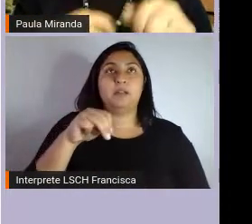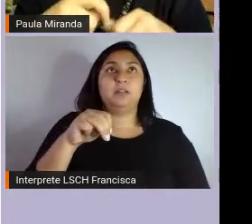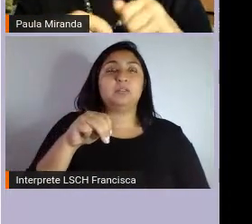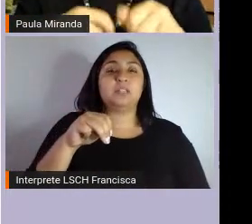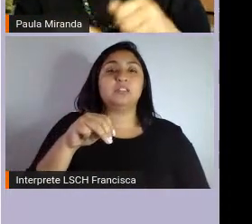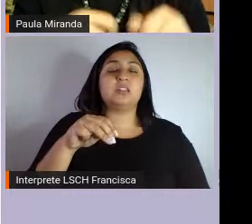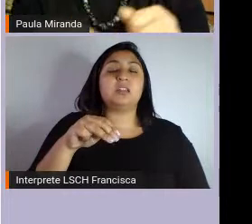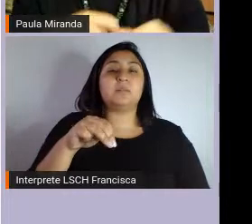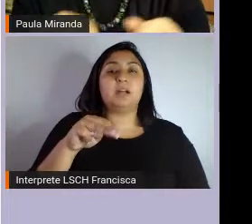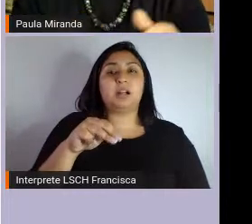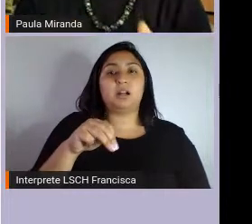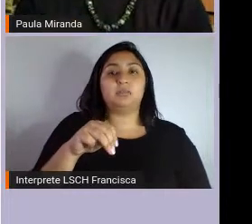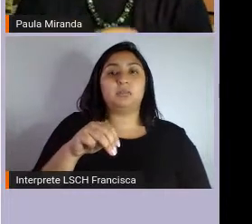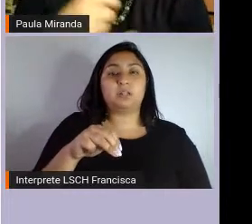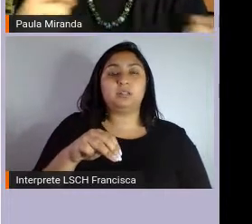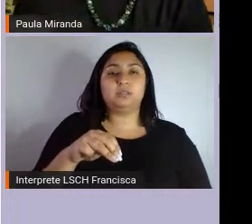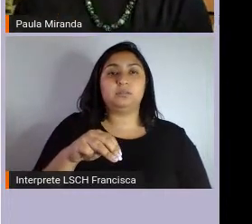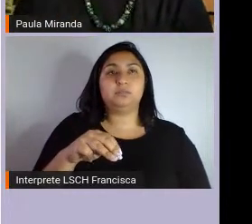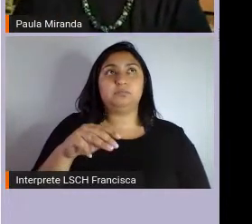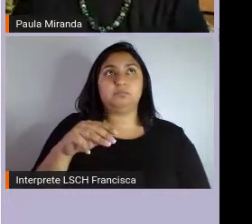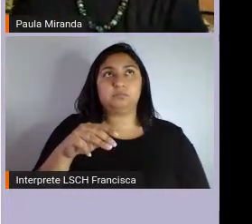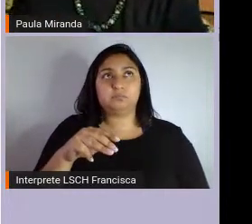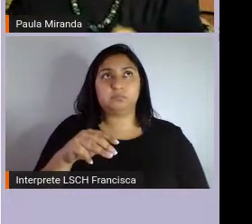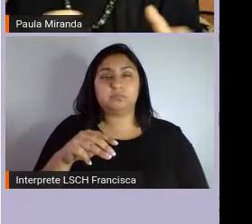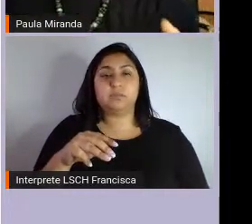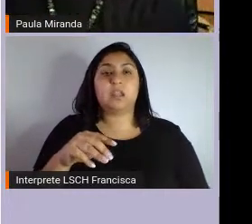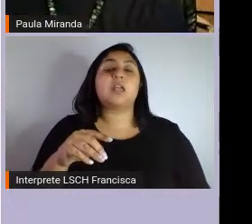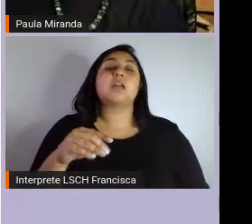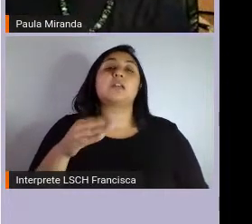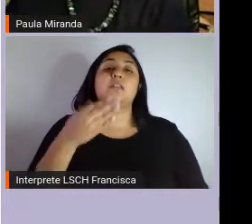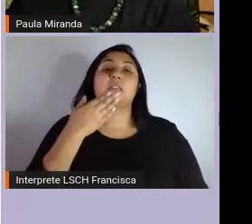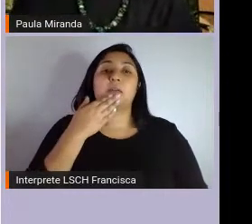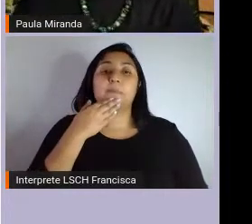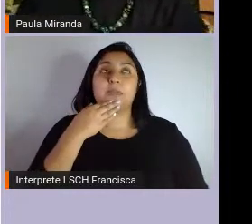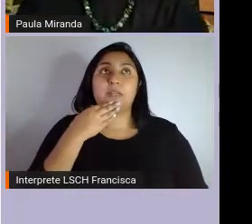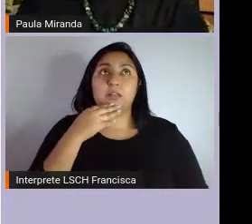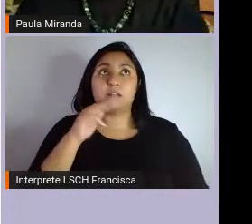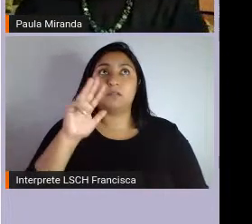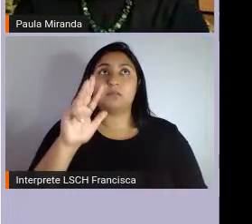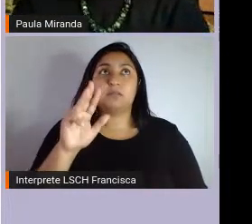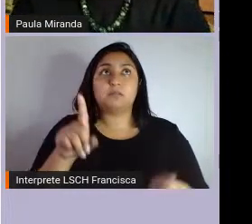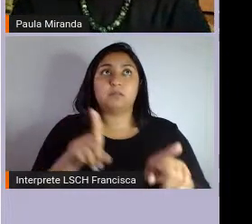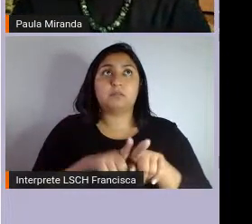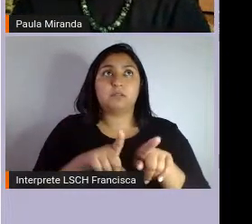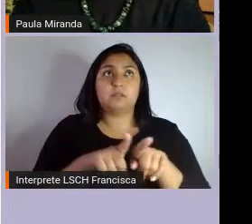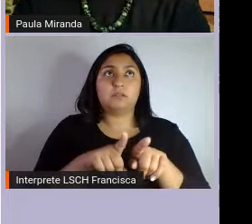costura, ¿cierto? Y sosteniendo a estos hermanos, estos 9 hermanos que eran muchos.